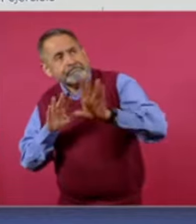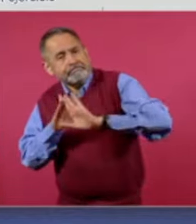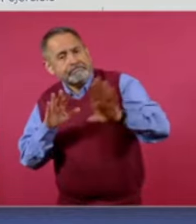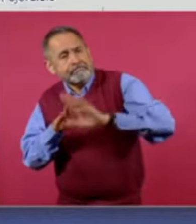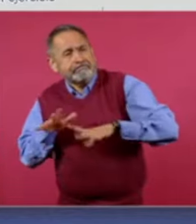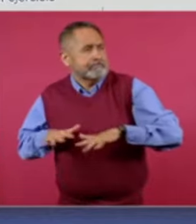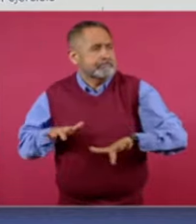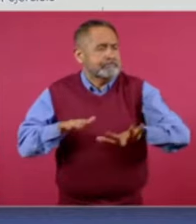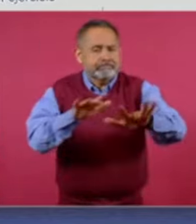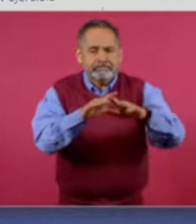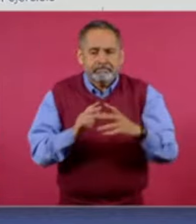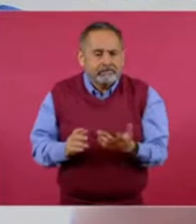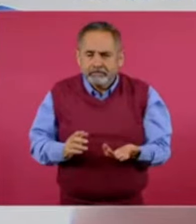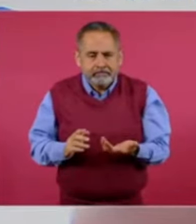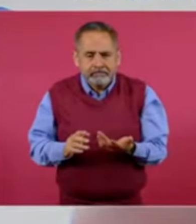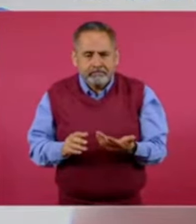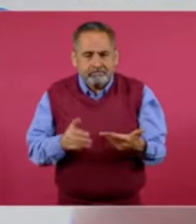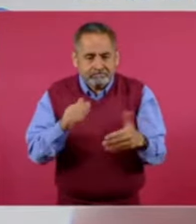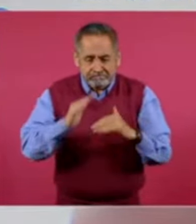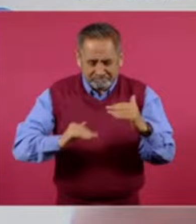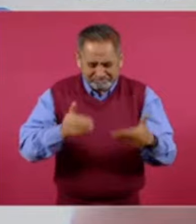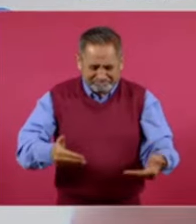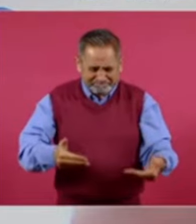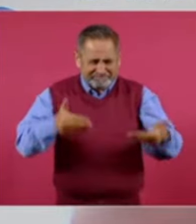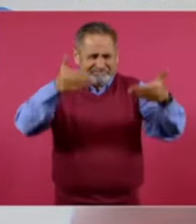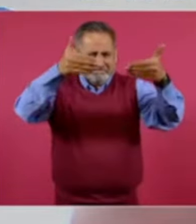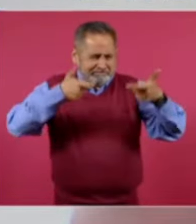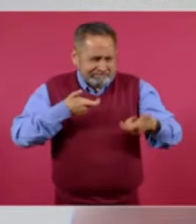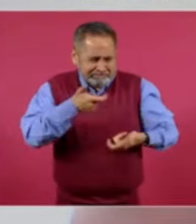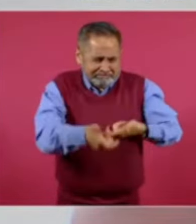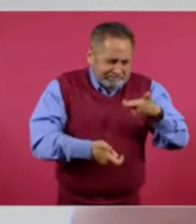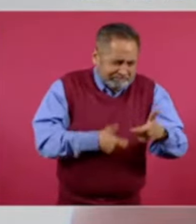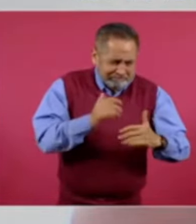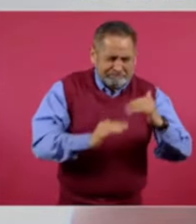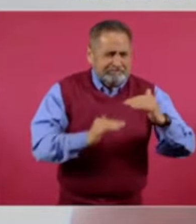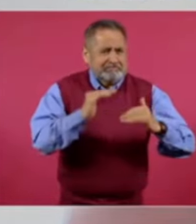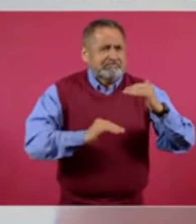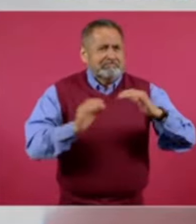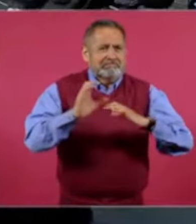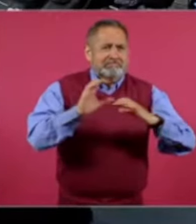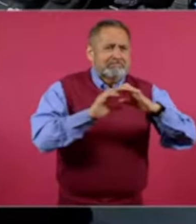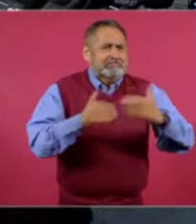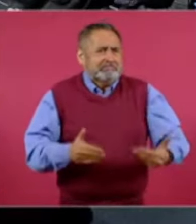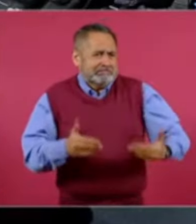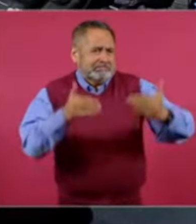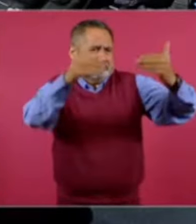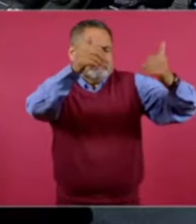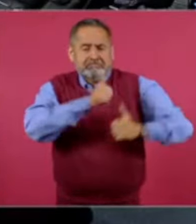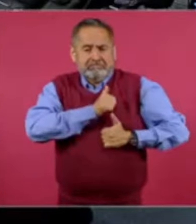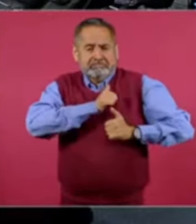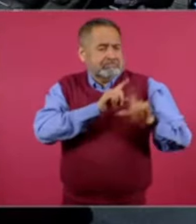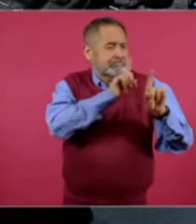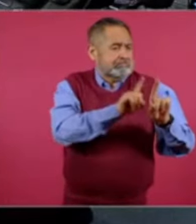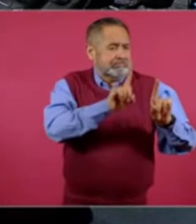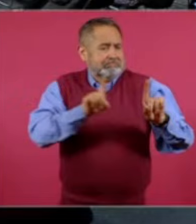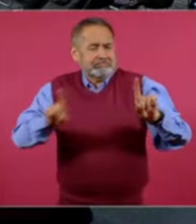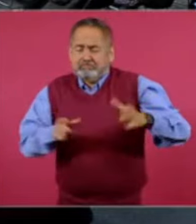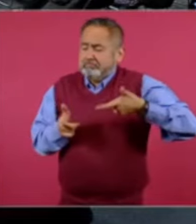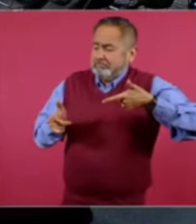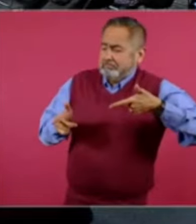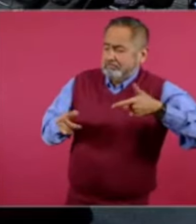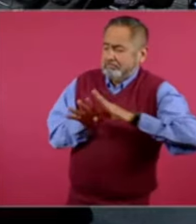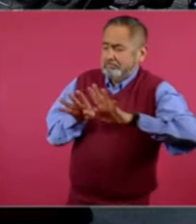En vez de los muros y de la militarización de